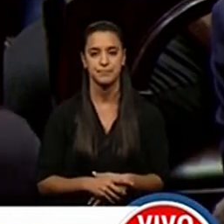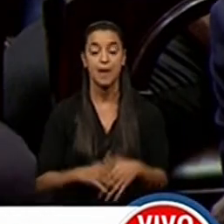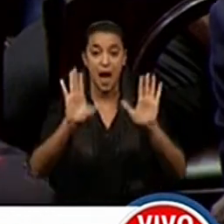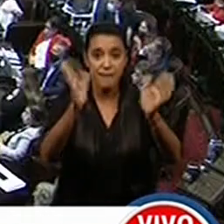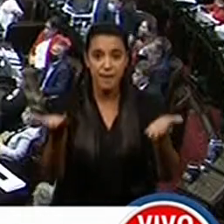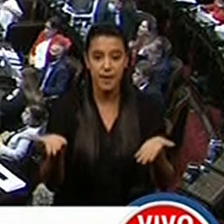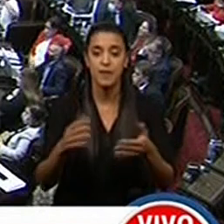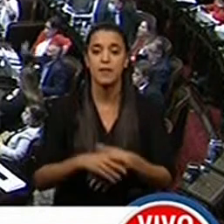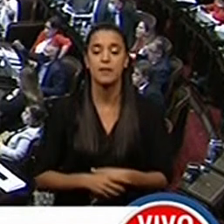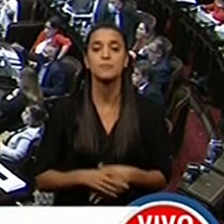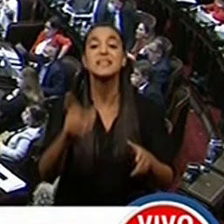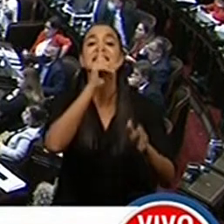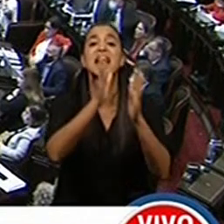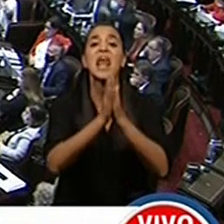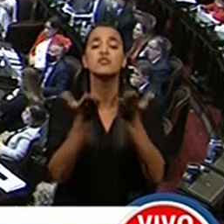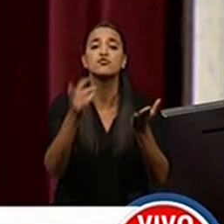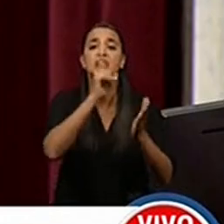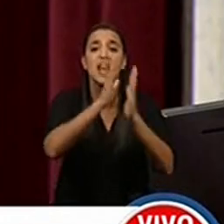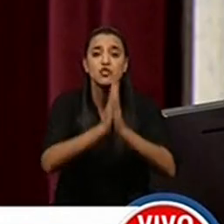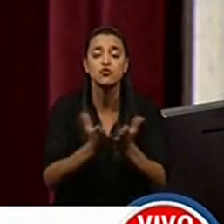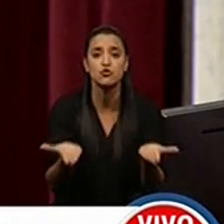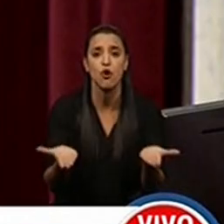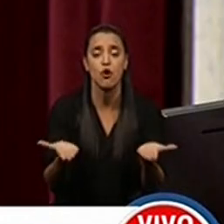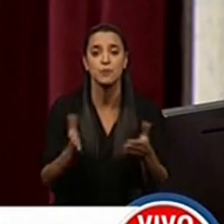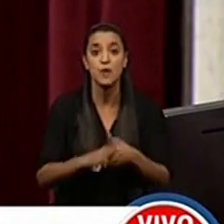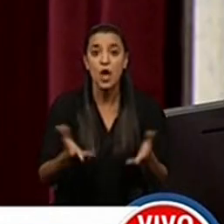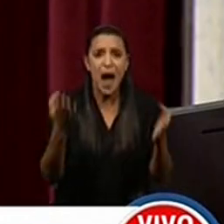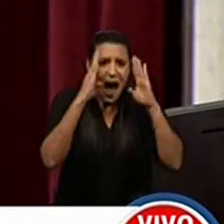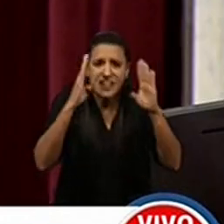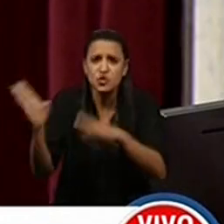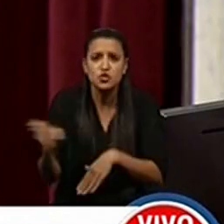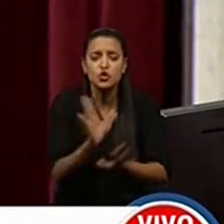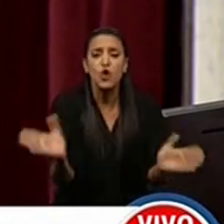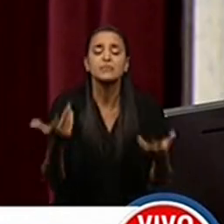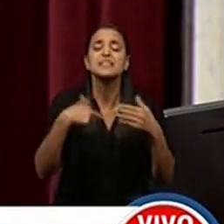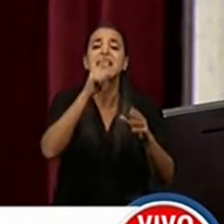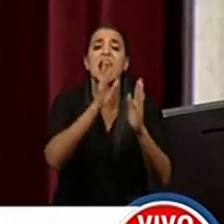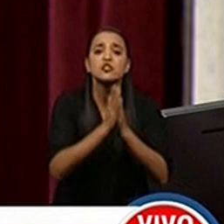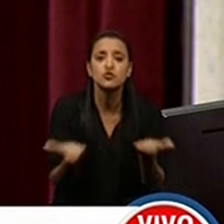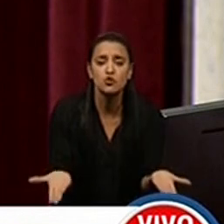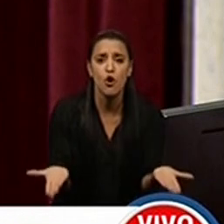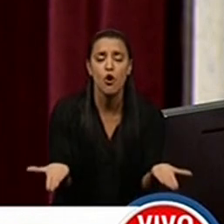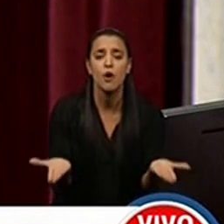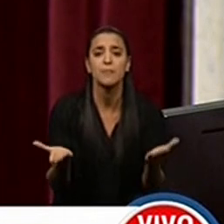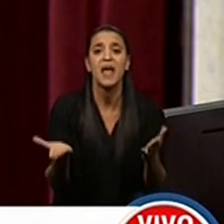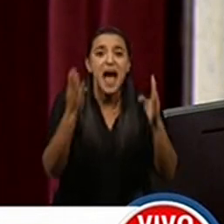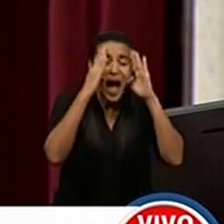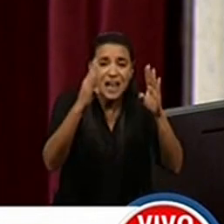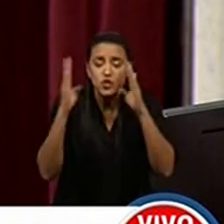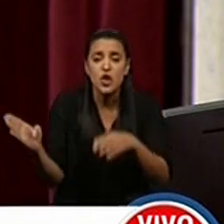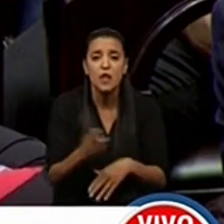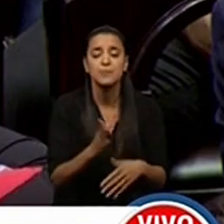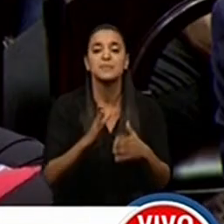A ver. Silencio, por favor. Escuchamos todos. Silencio, por favor. Silencio,